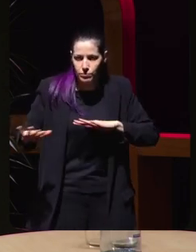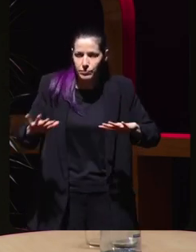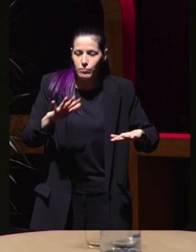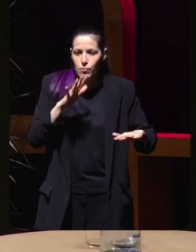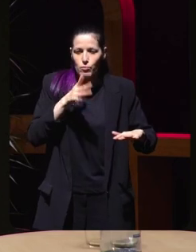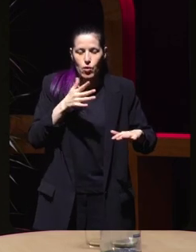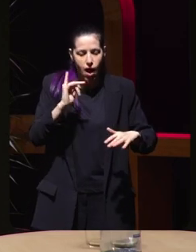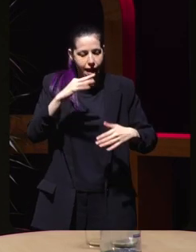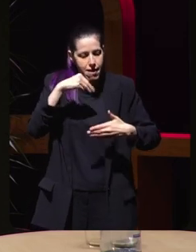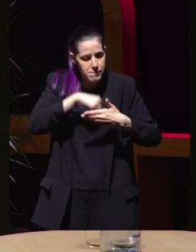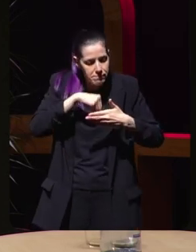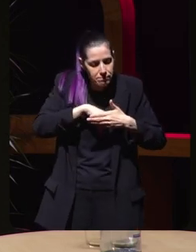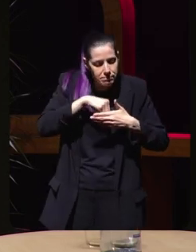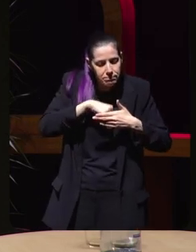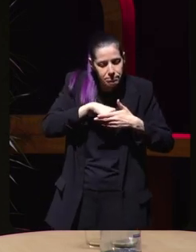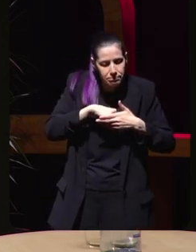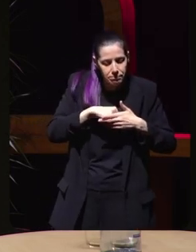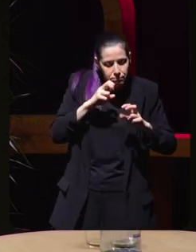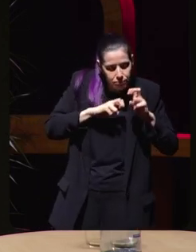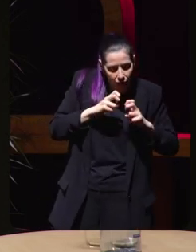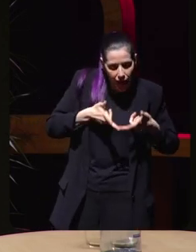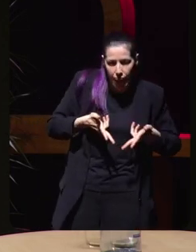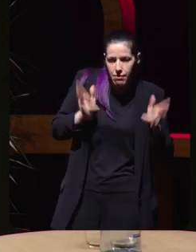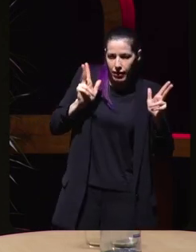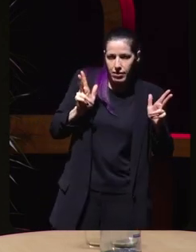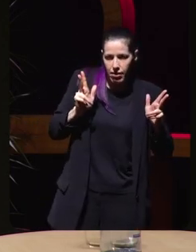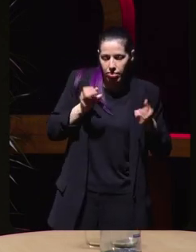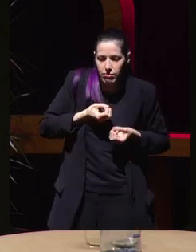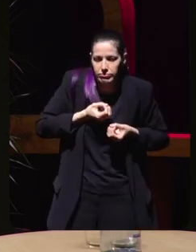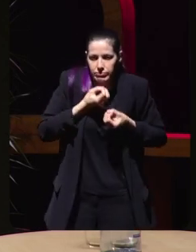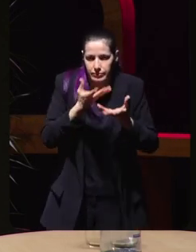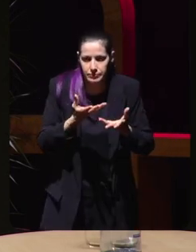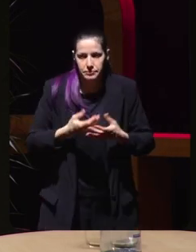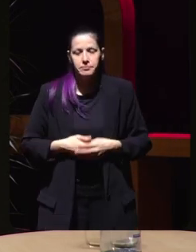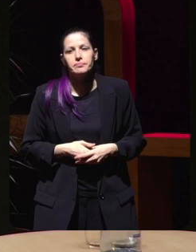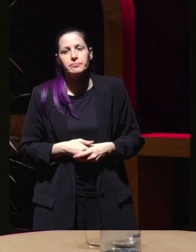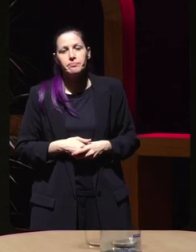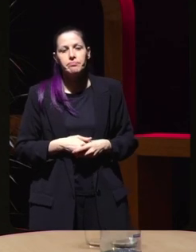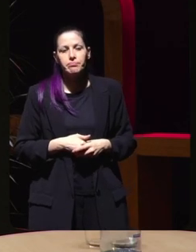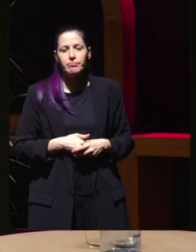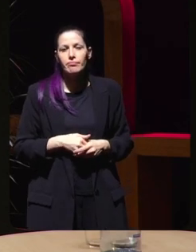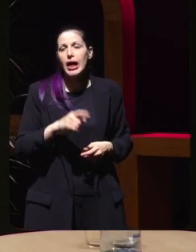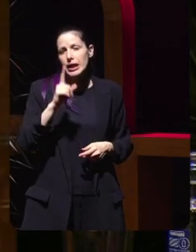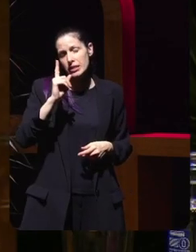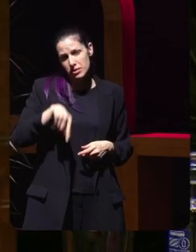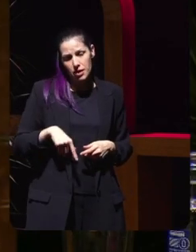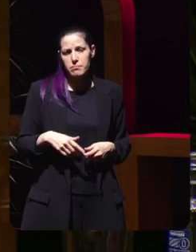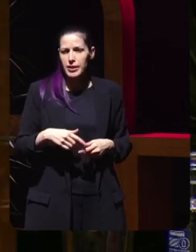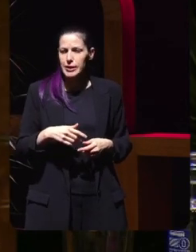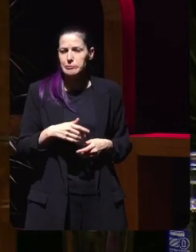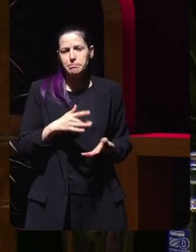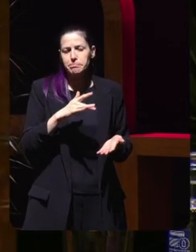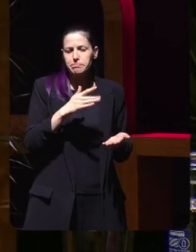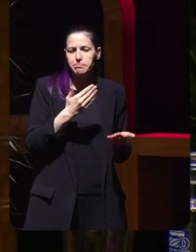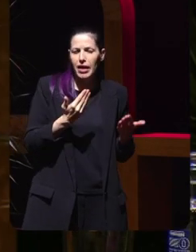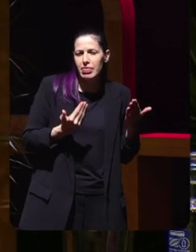de libertad eh que también que también Qué bonito eso también es verdad de que hay días que a mí las compañeras no